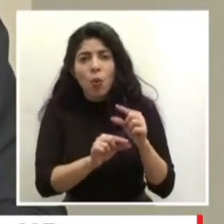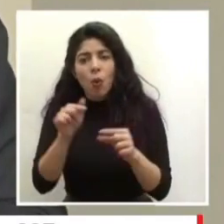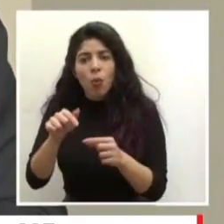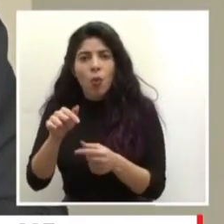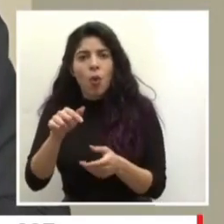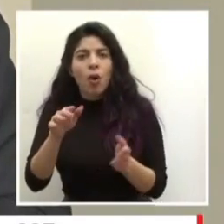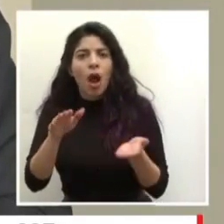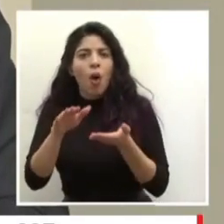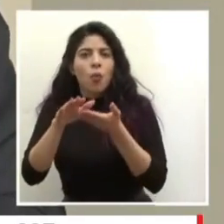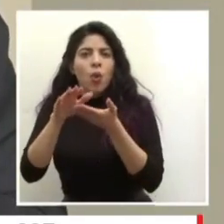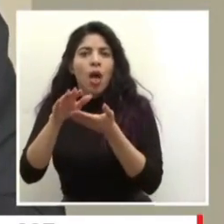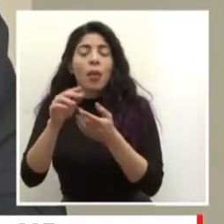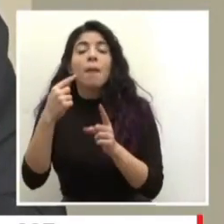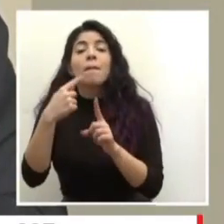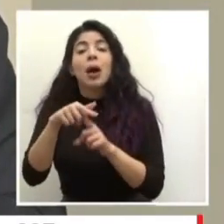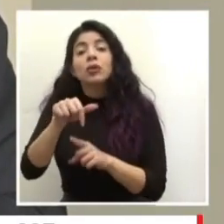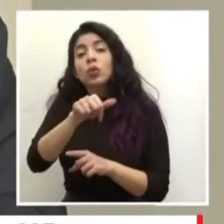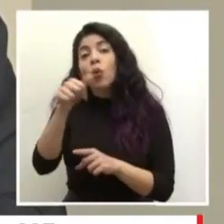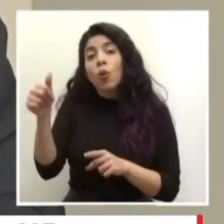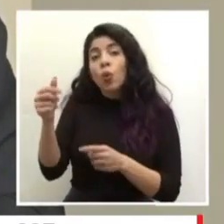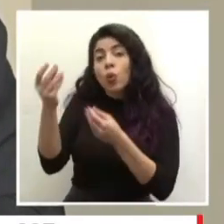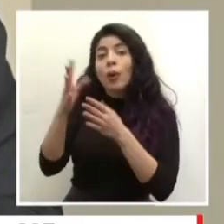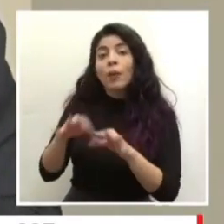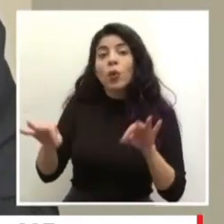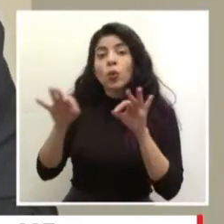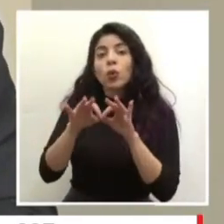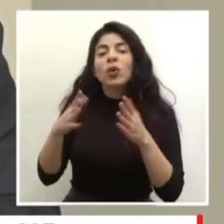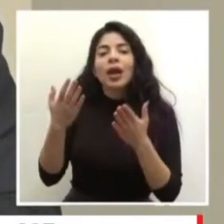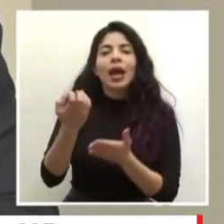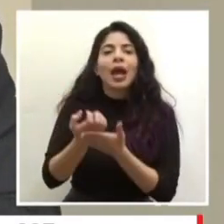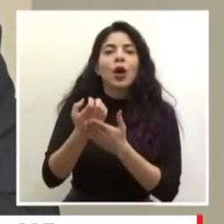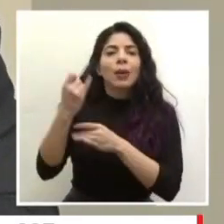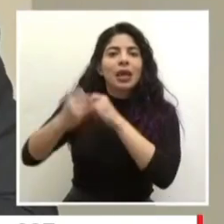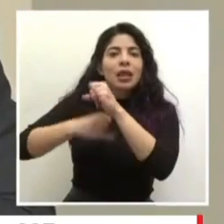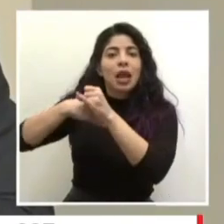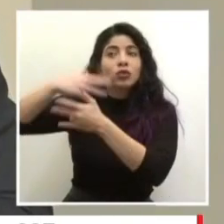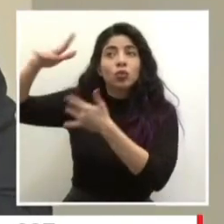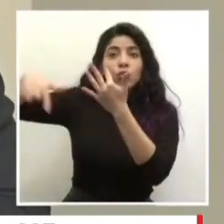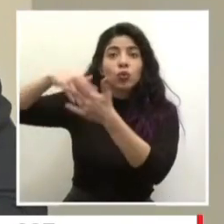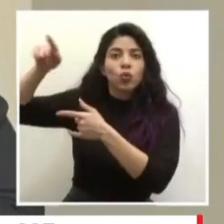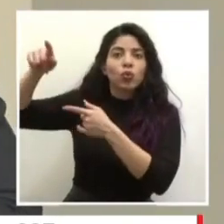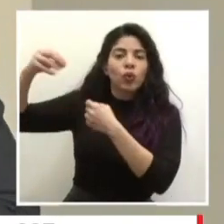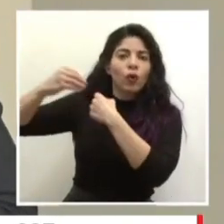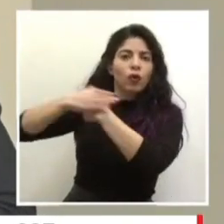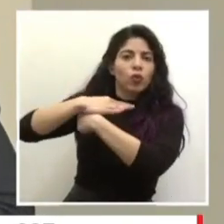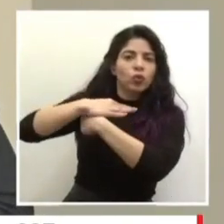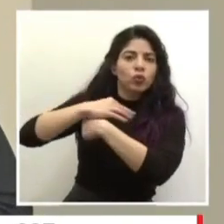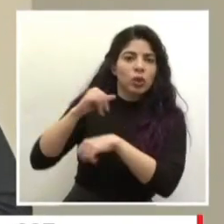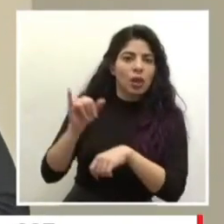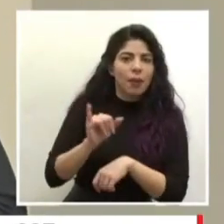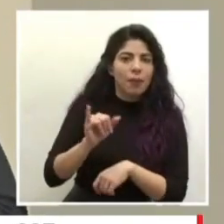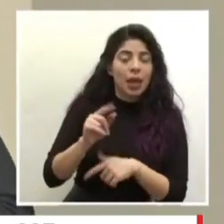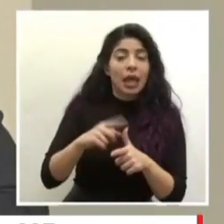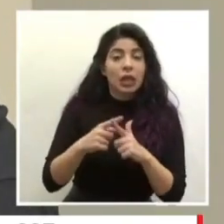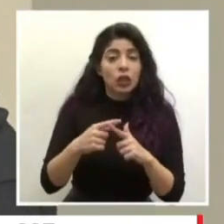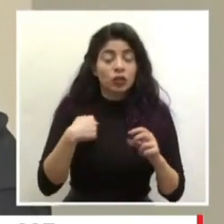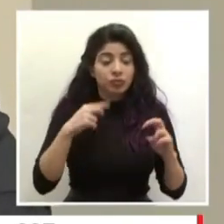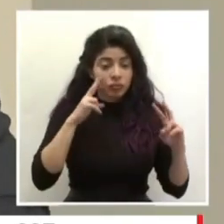Así como otro indicador importante es el movimiento en las economías internacionales. Entonces nos hace indicar que,